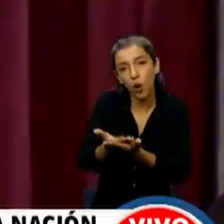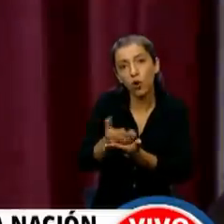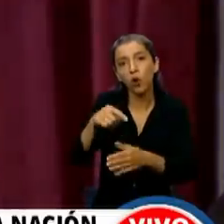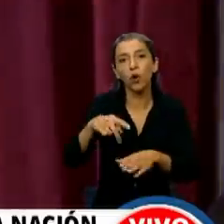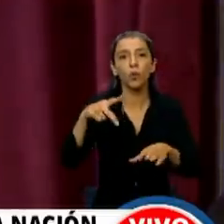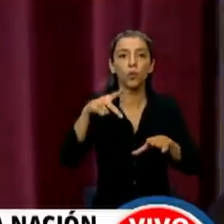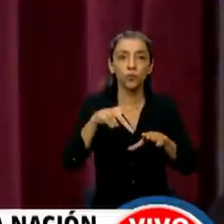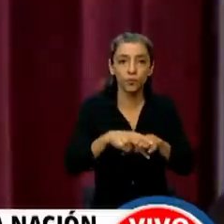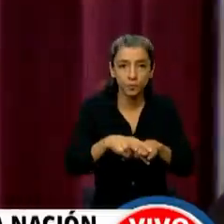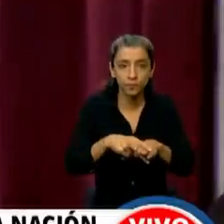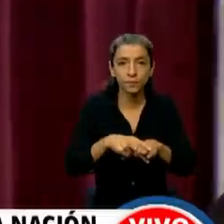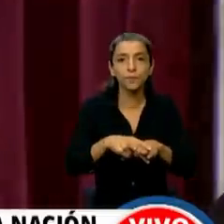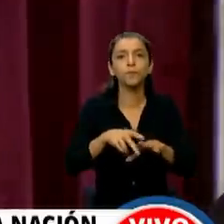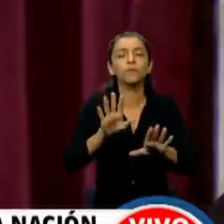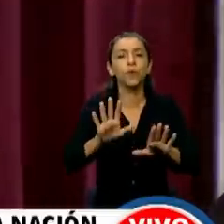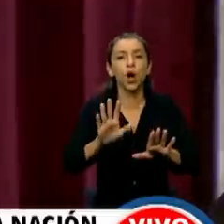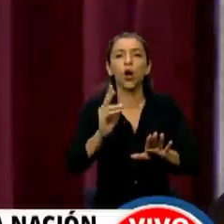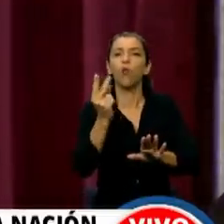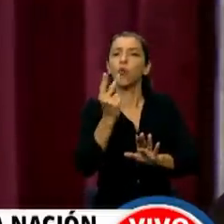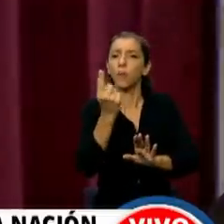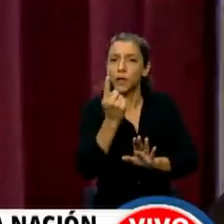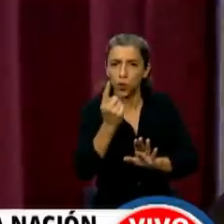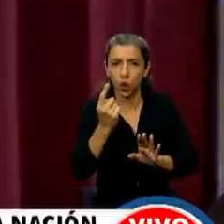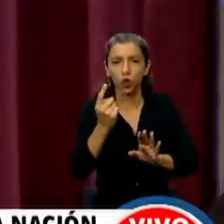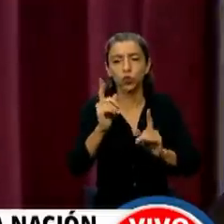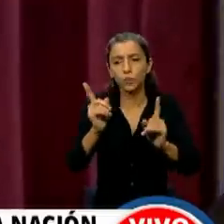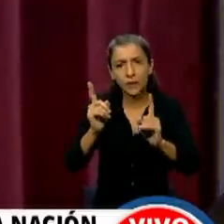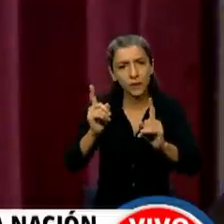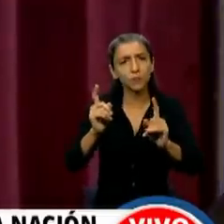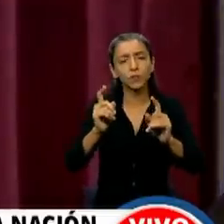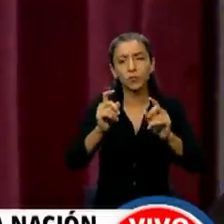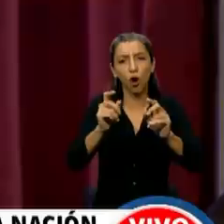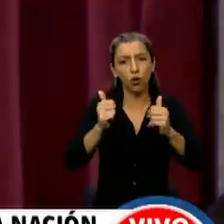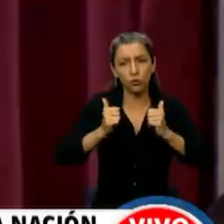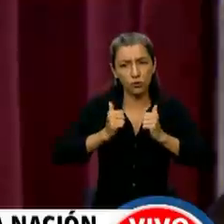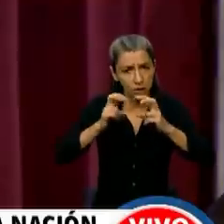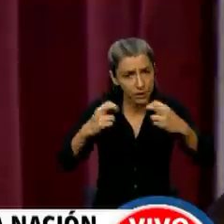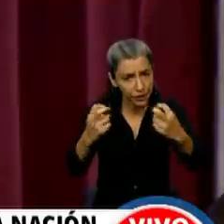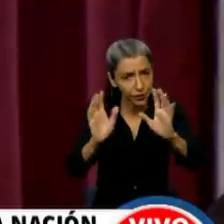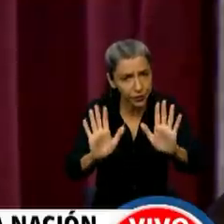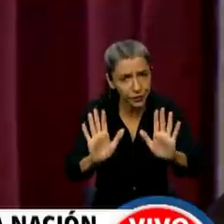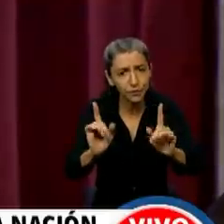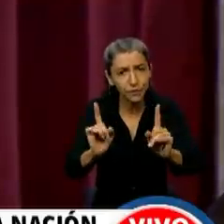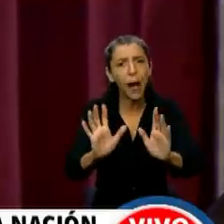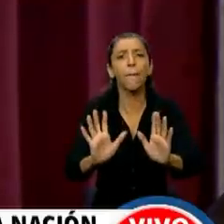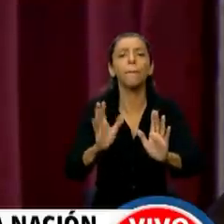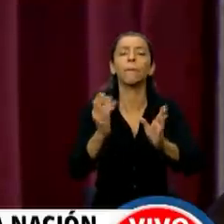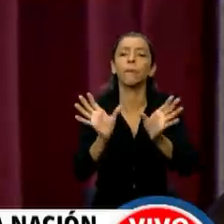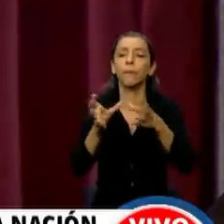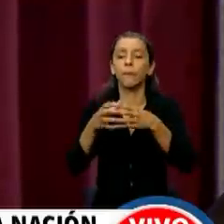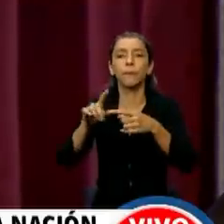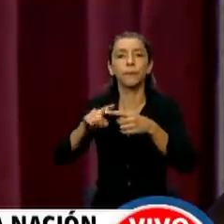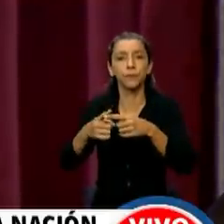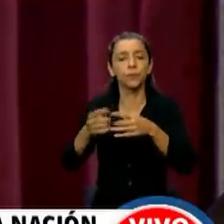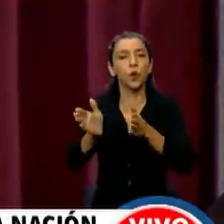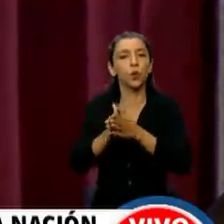cuarto intermedio en las bancas de dos minutos a los efectos de que los presidentes de los distintos bloques de juntos por el cambio